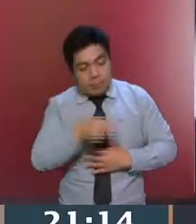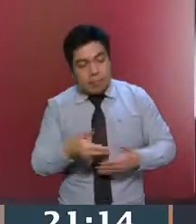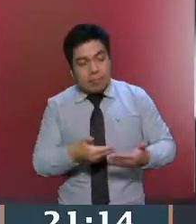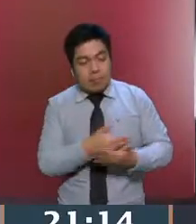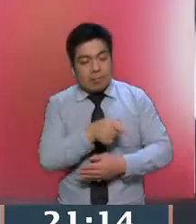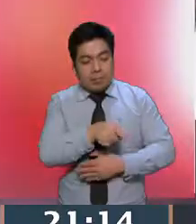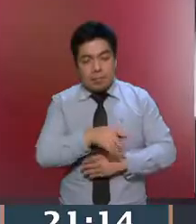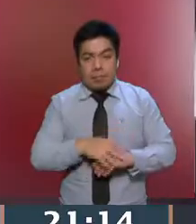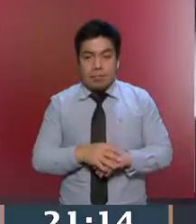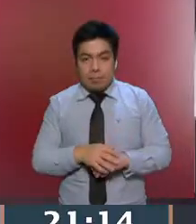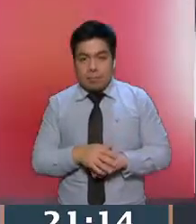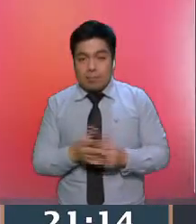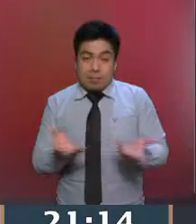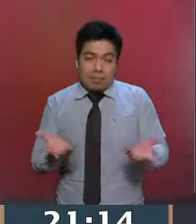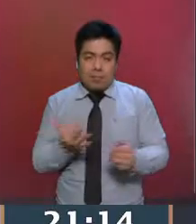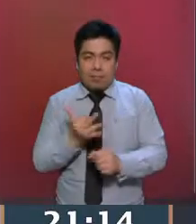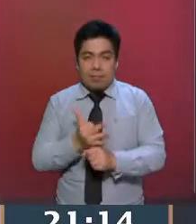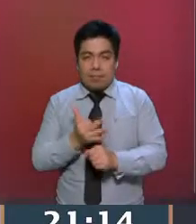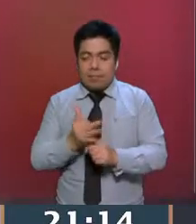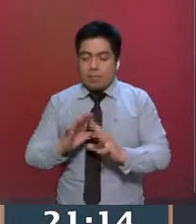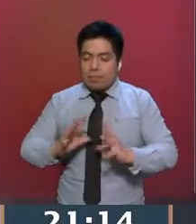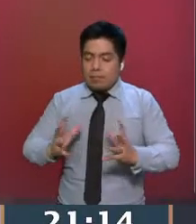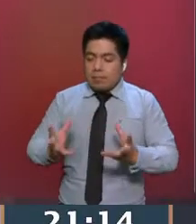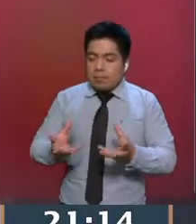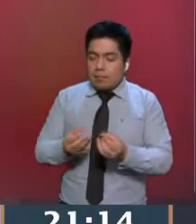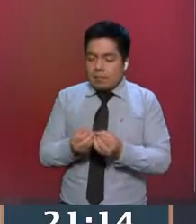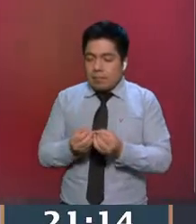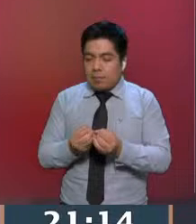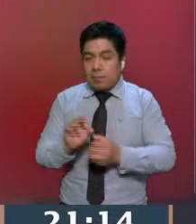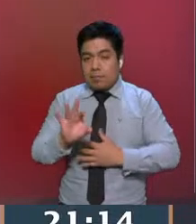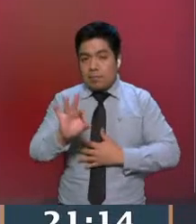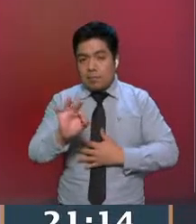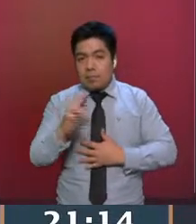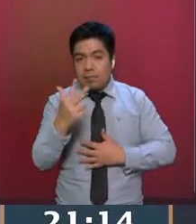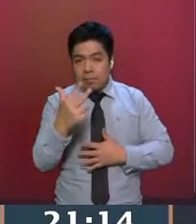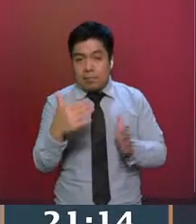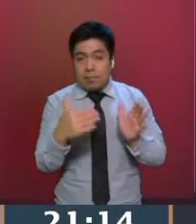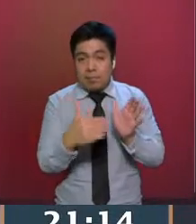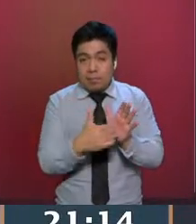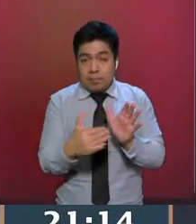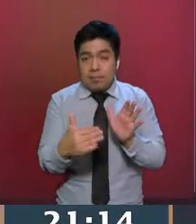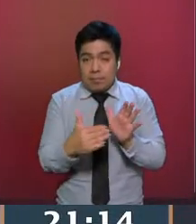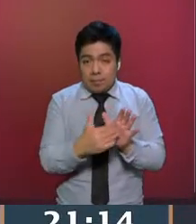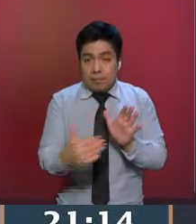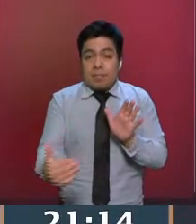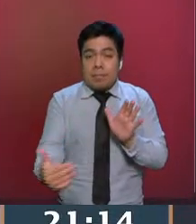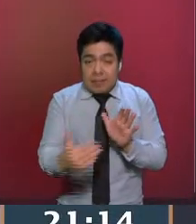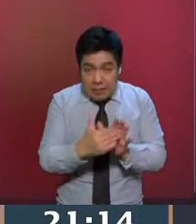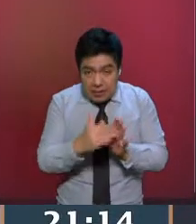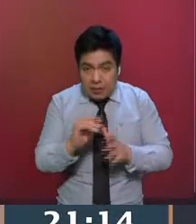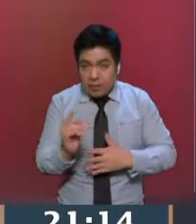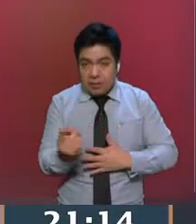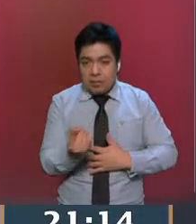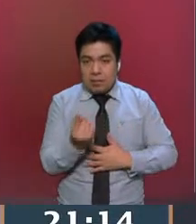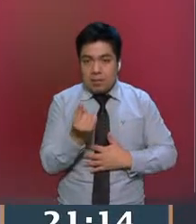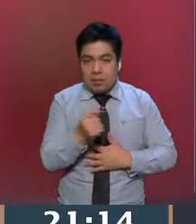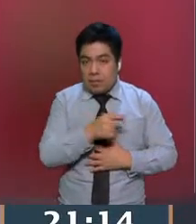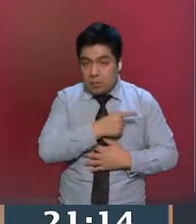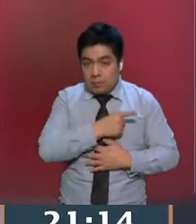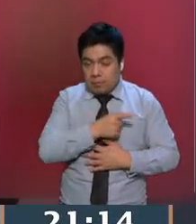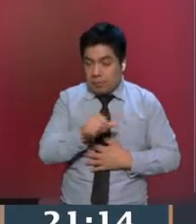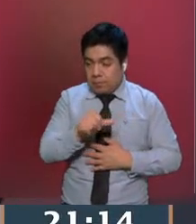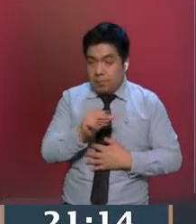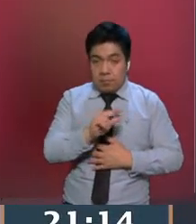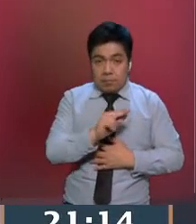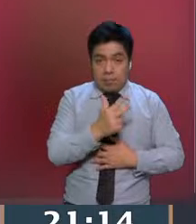su conjunto ya reunían 48,000 millones de dólares en un sexenio, del